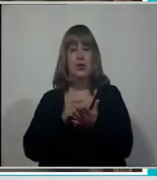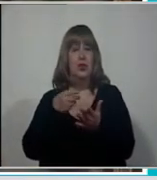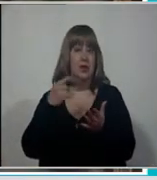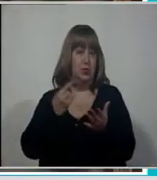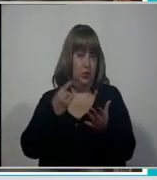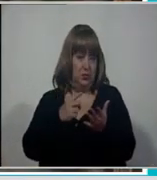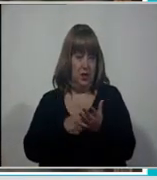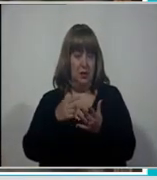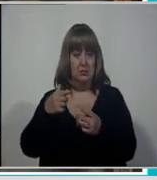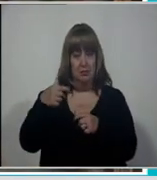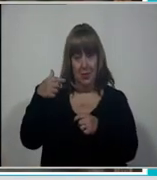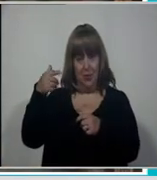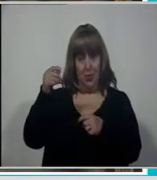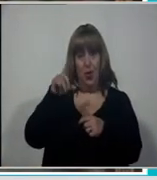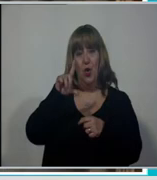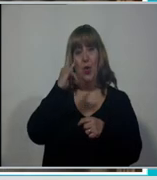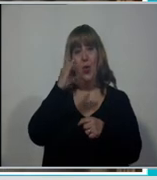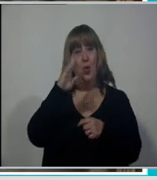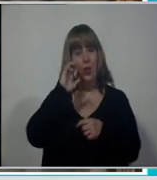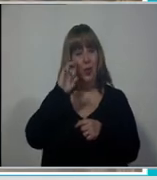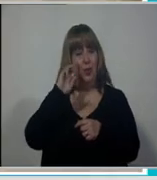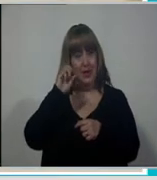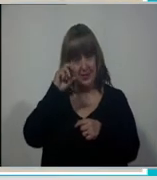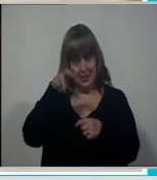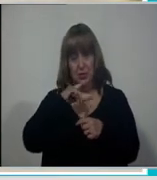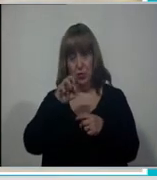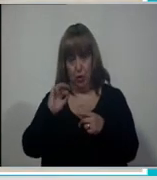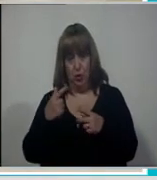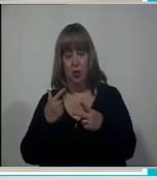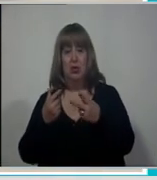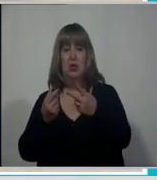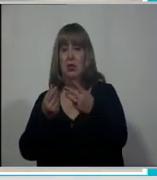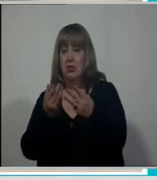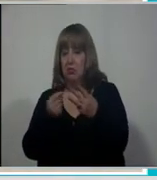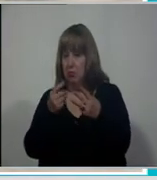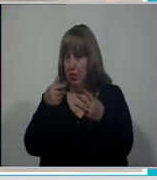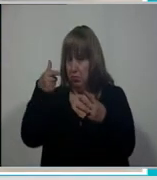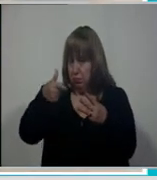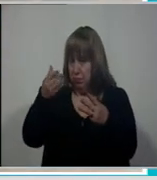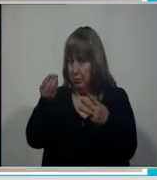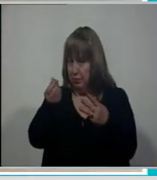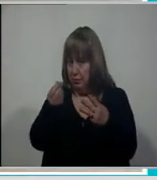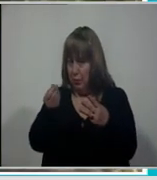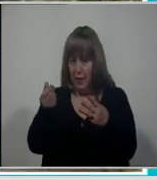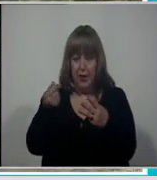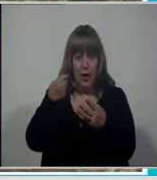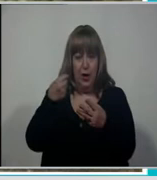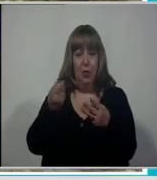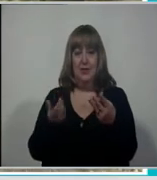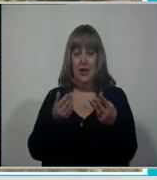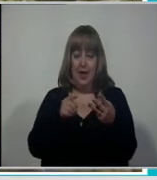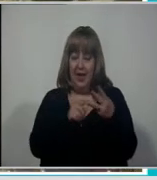que no era proveedor de la comuna si está hasta podríamos ya esta graciosa está porque